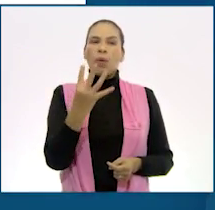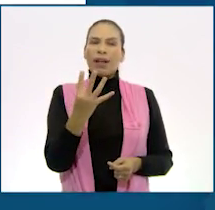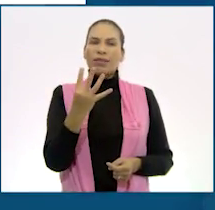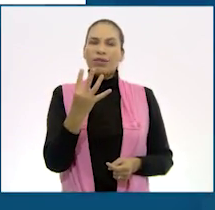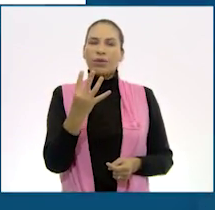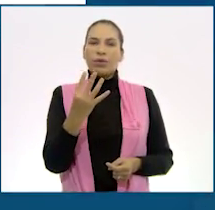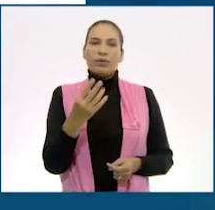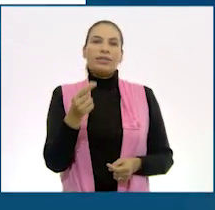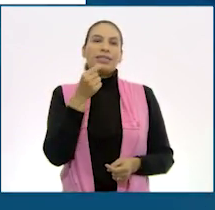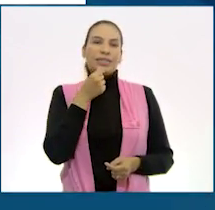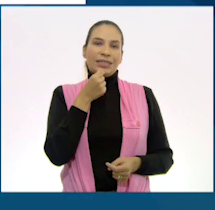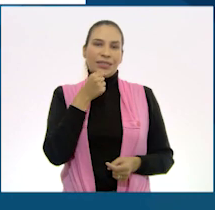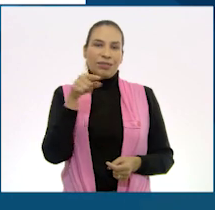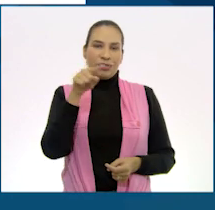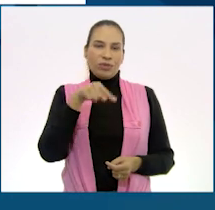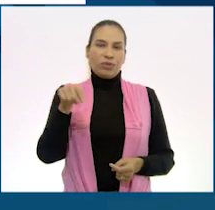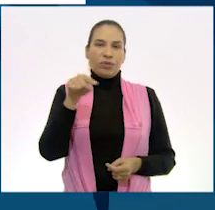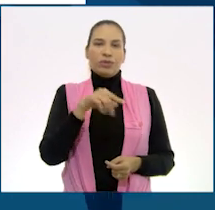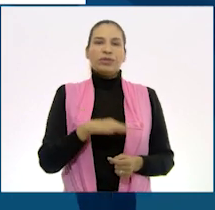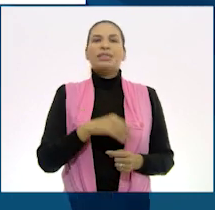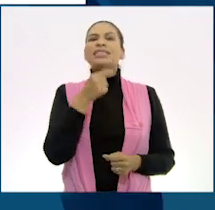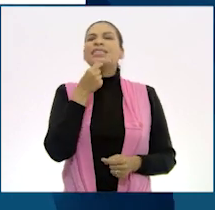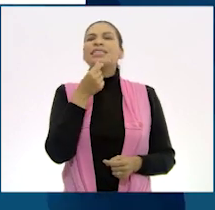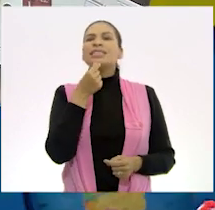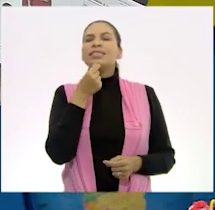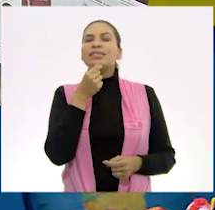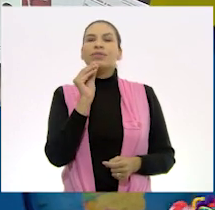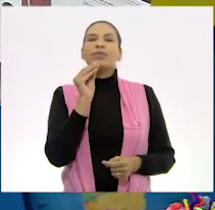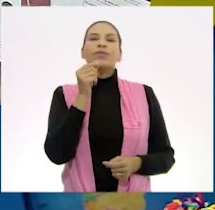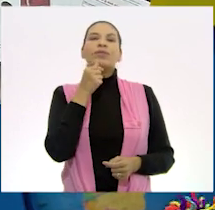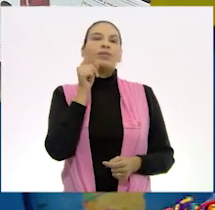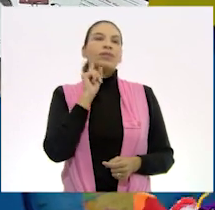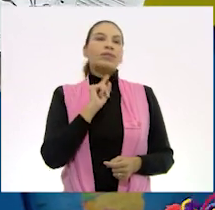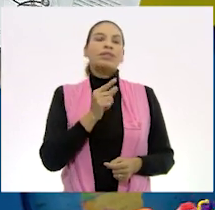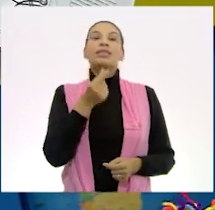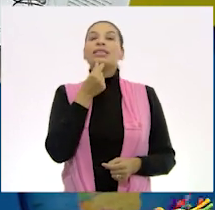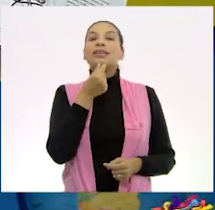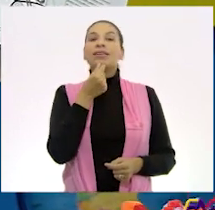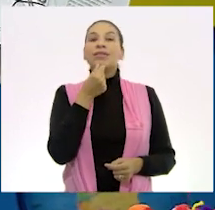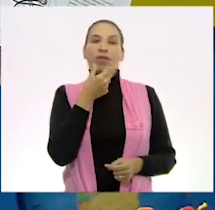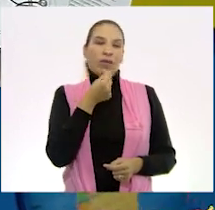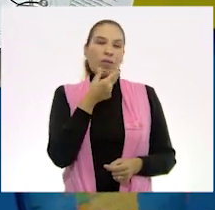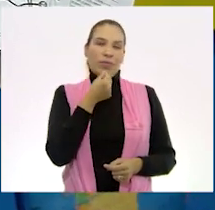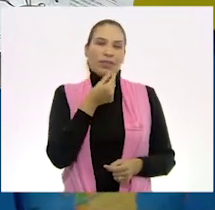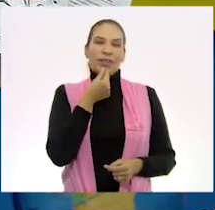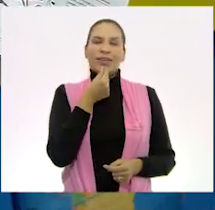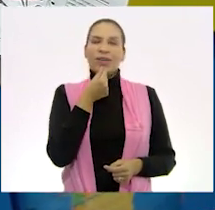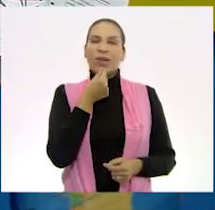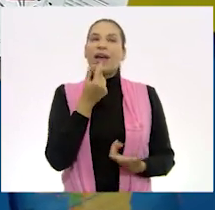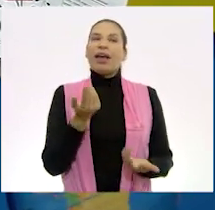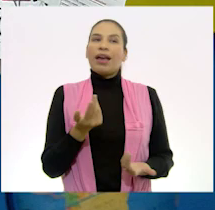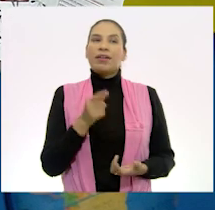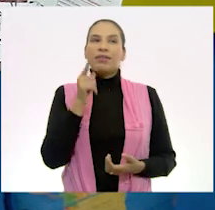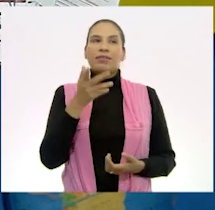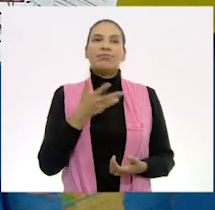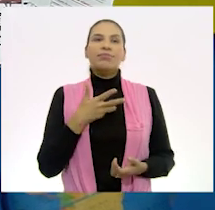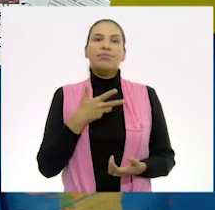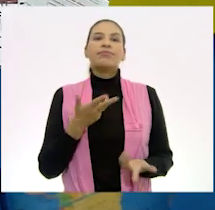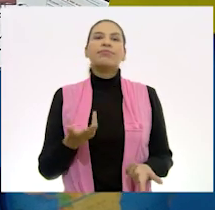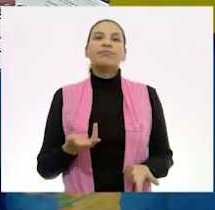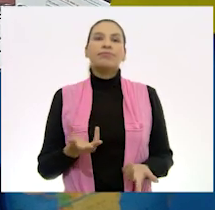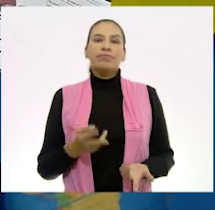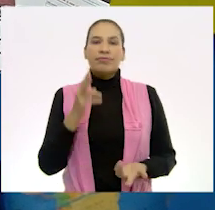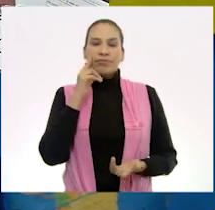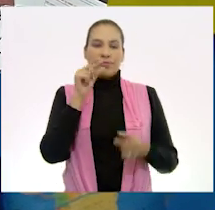25.4 en niños. ¿Era niña o niño, Ton? Era niño, maestra. Era niño. Entonces, él se encuentra